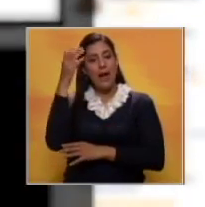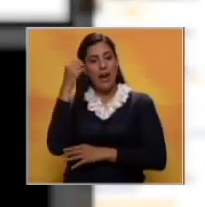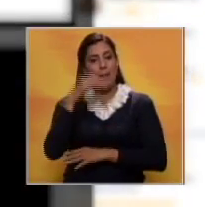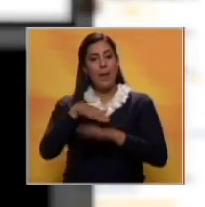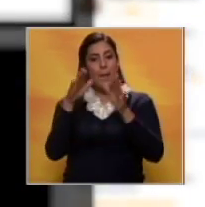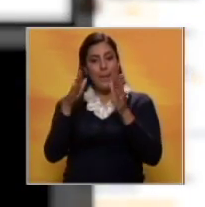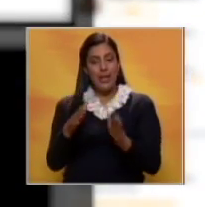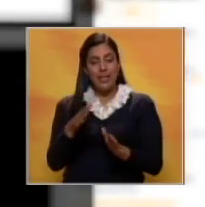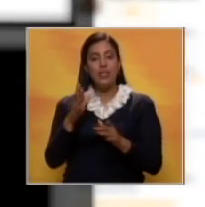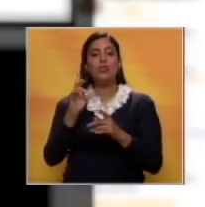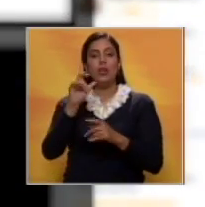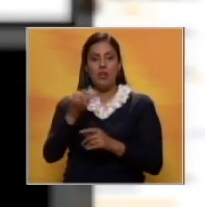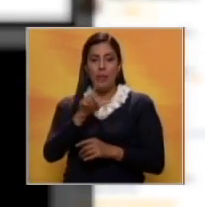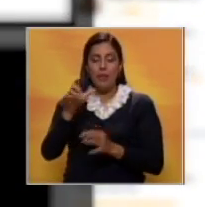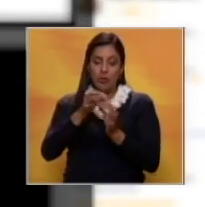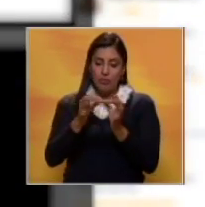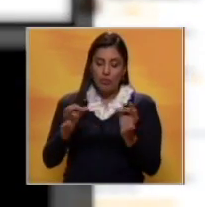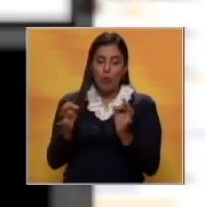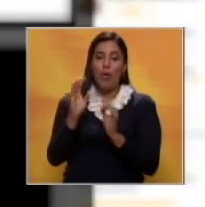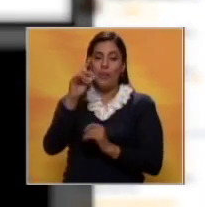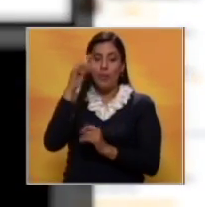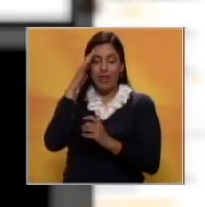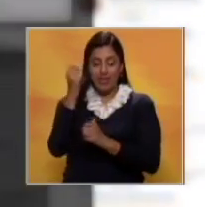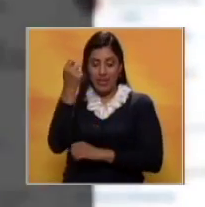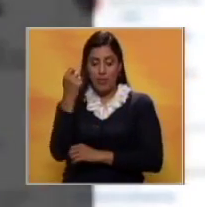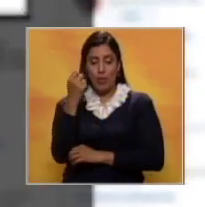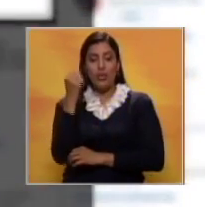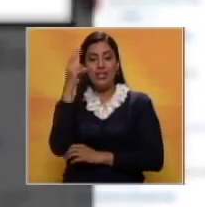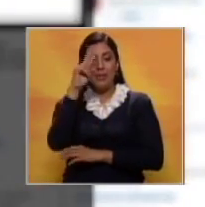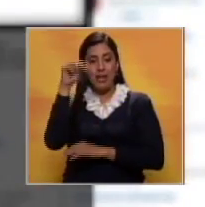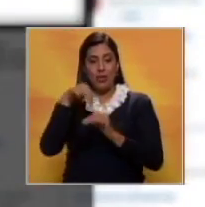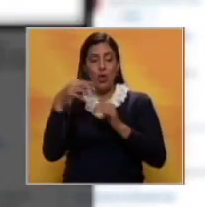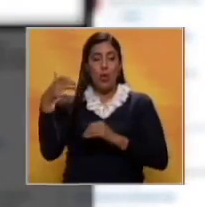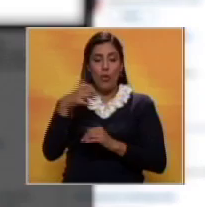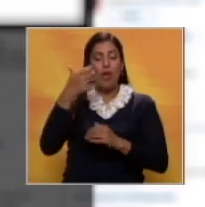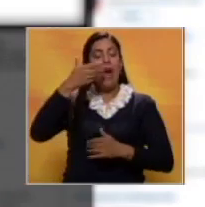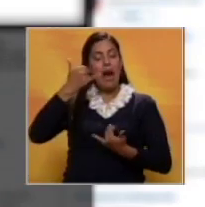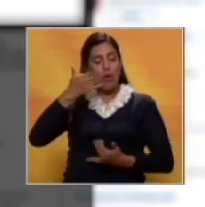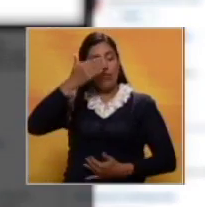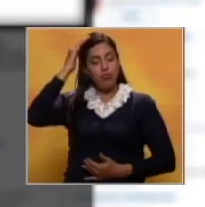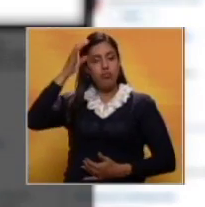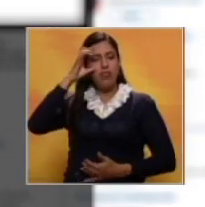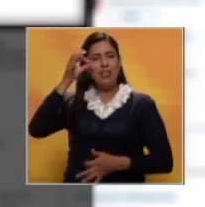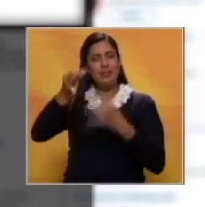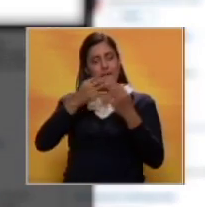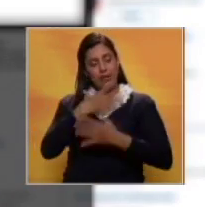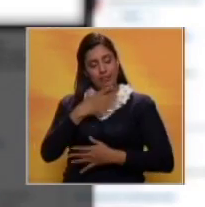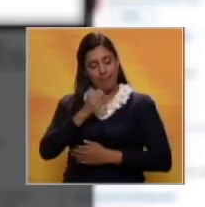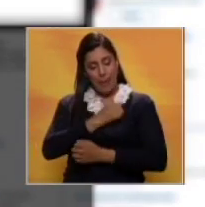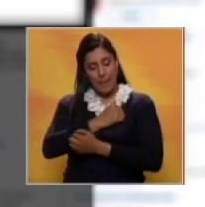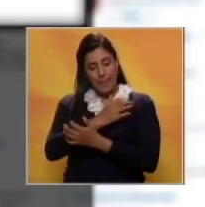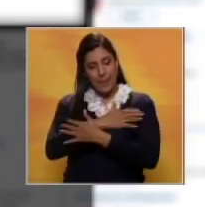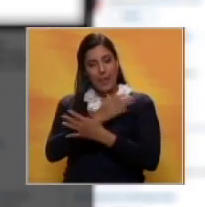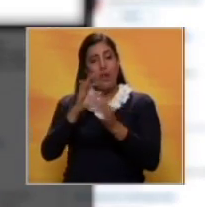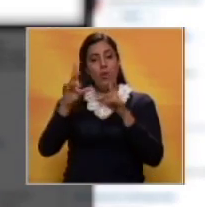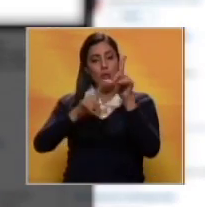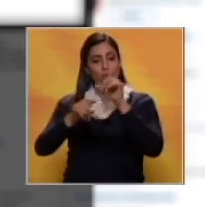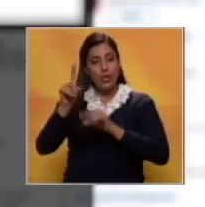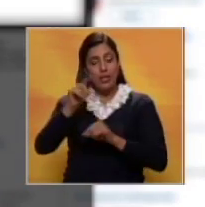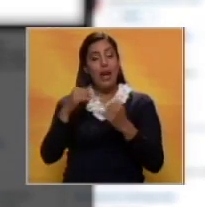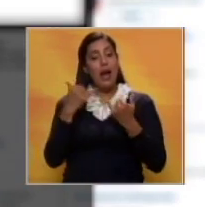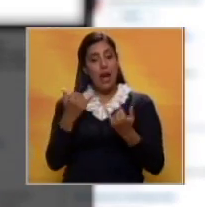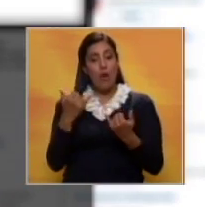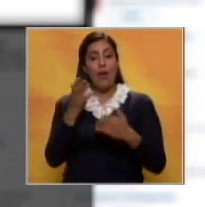parlamentario, ministro y diplomático. El diputado a la Asamblea Nacional por la Unidad, Henry Ramos Ayub, expresó sus condolencias a través de su cuenta en